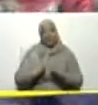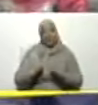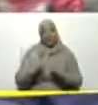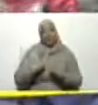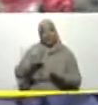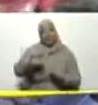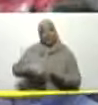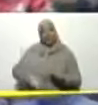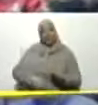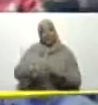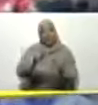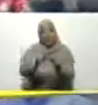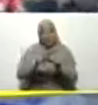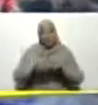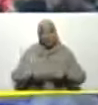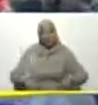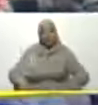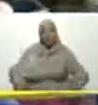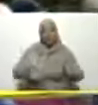esta tierra,